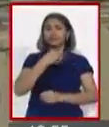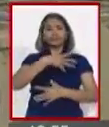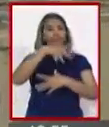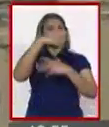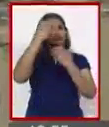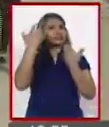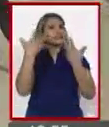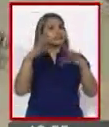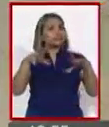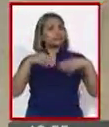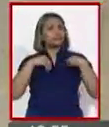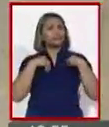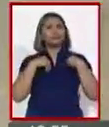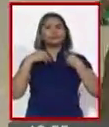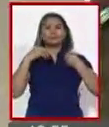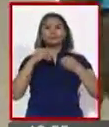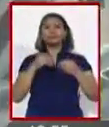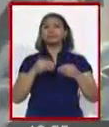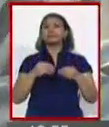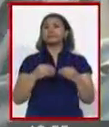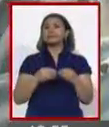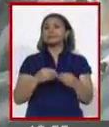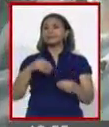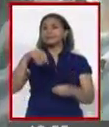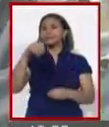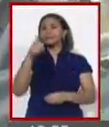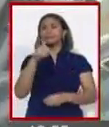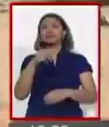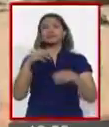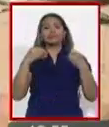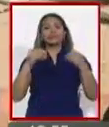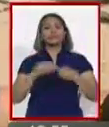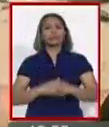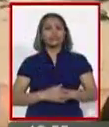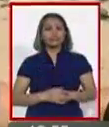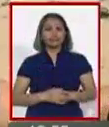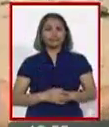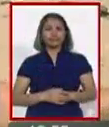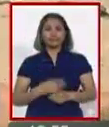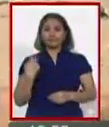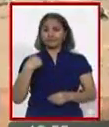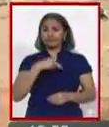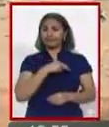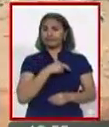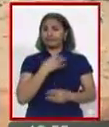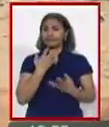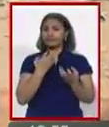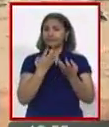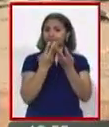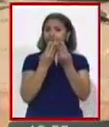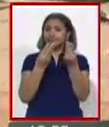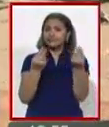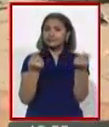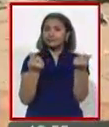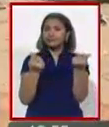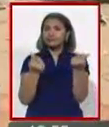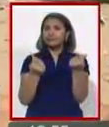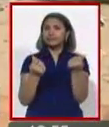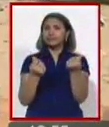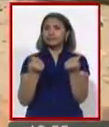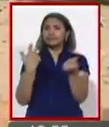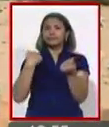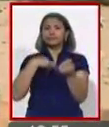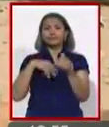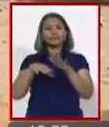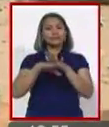presión, rechazan los mercados que han sido asignados por la alcaldía. Ahora a nosotros se nos quiere desmembrar, señorita. Eso